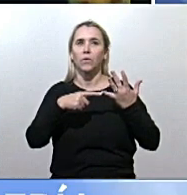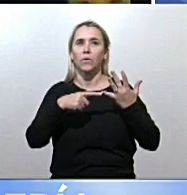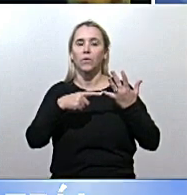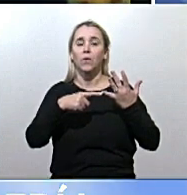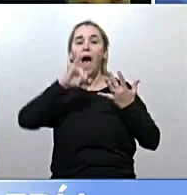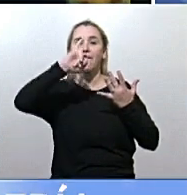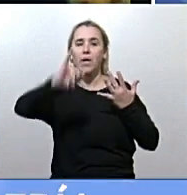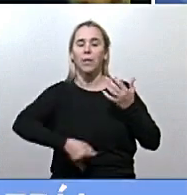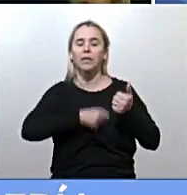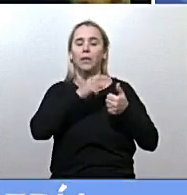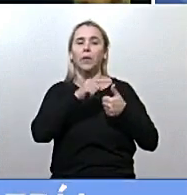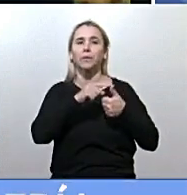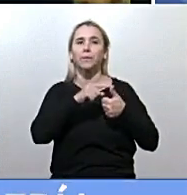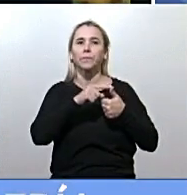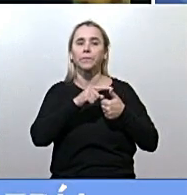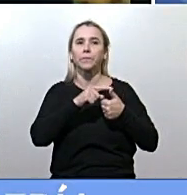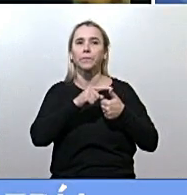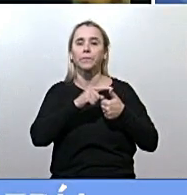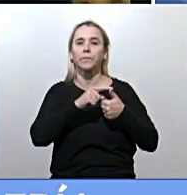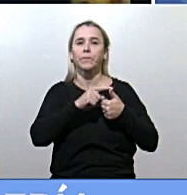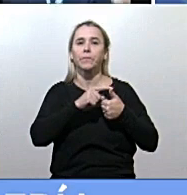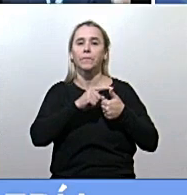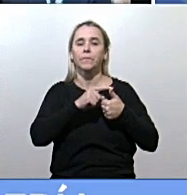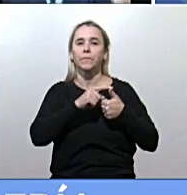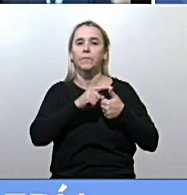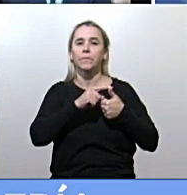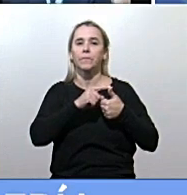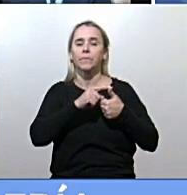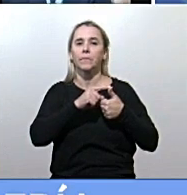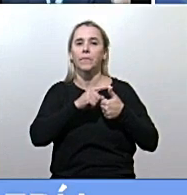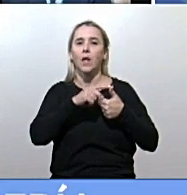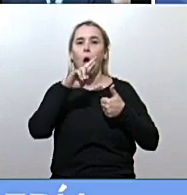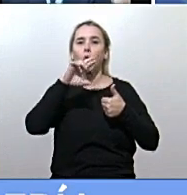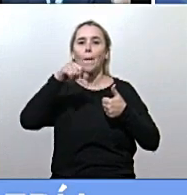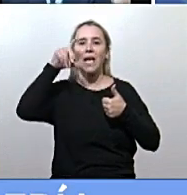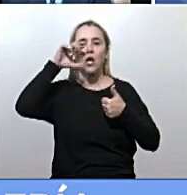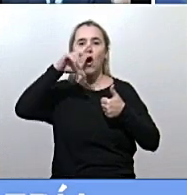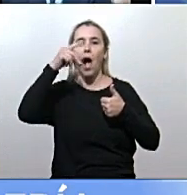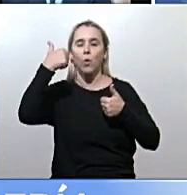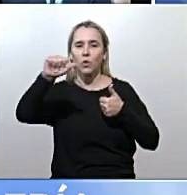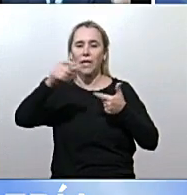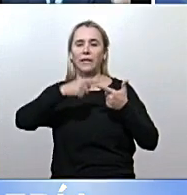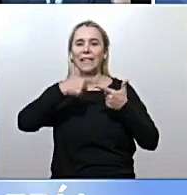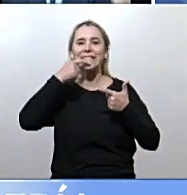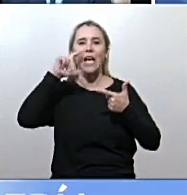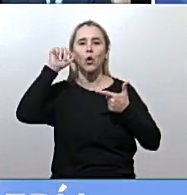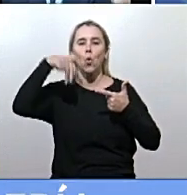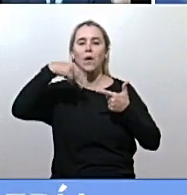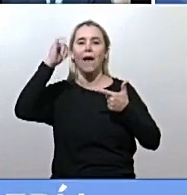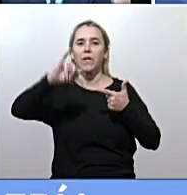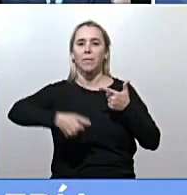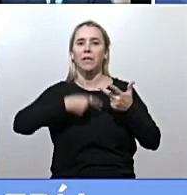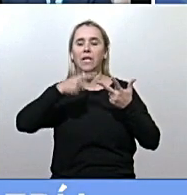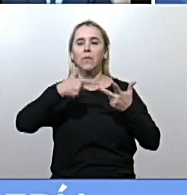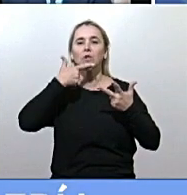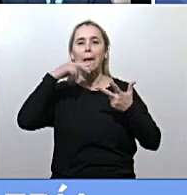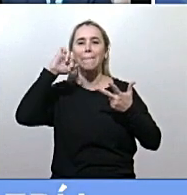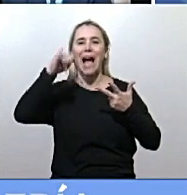Senador afirmativo, secretario. Rodríguez, afirmativo. Romero, ausente. Sagnún, afirmativo. Zapaga,